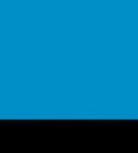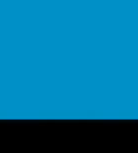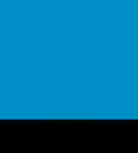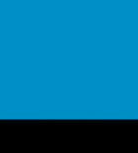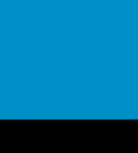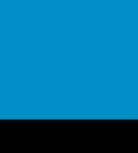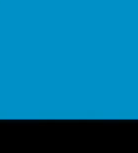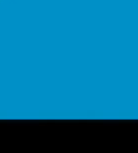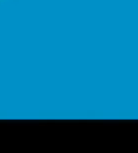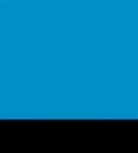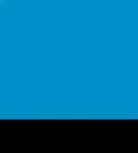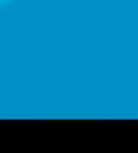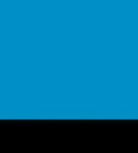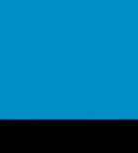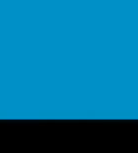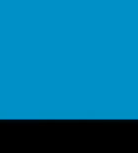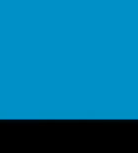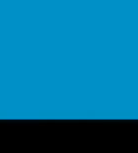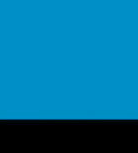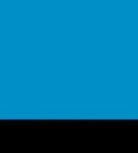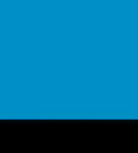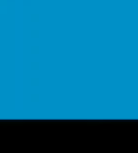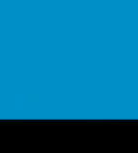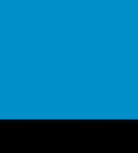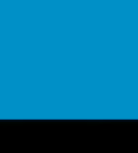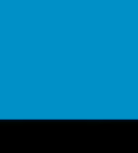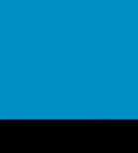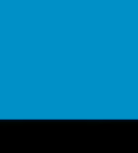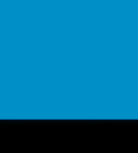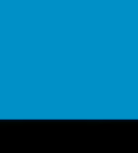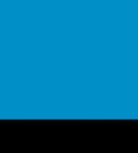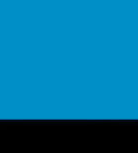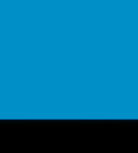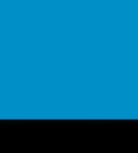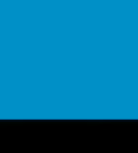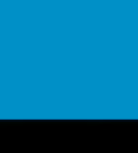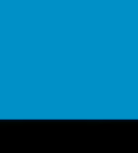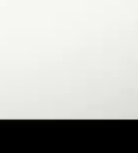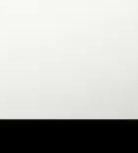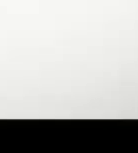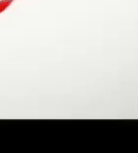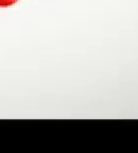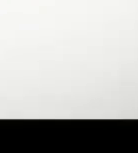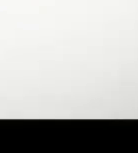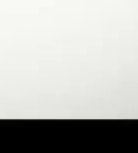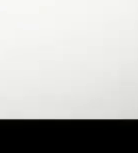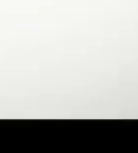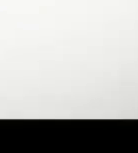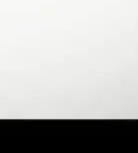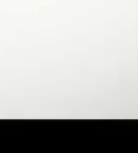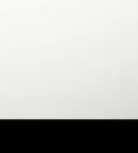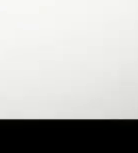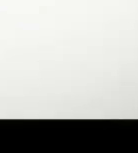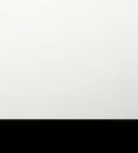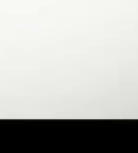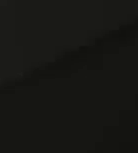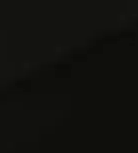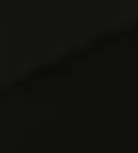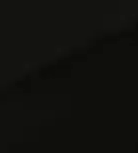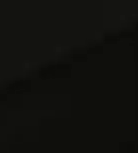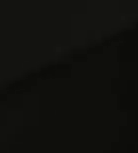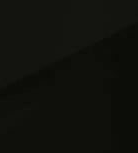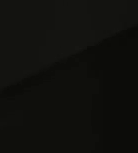la comunidad CNT, WhatsApp libre y 200 megas de Facebook por $7 más impuestos. El gobierno de